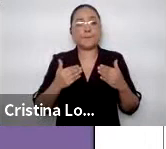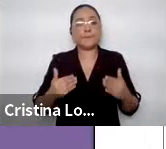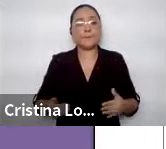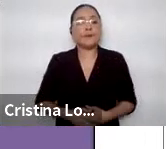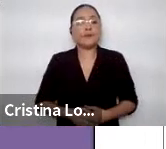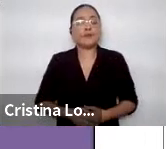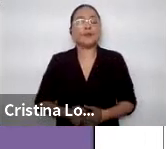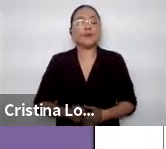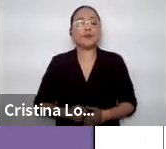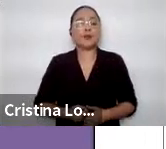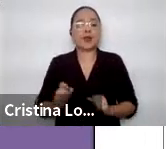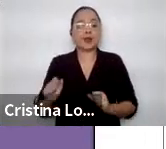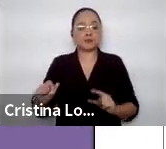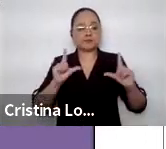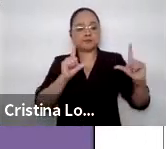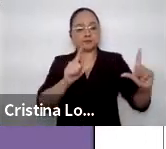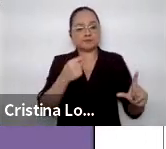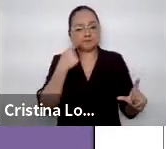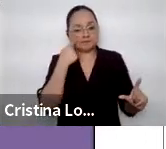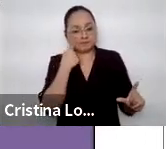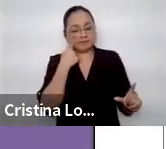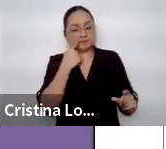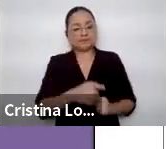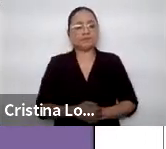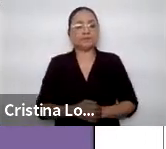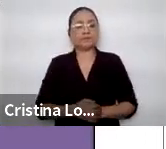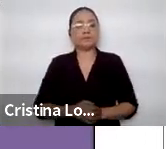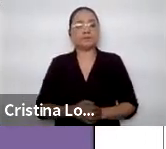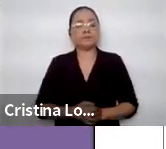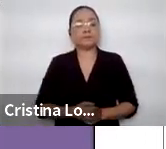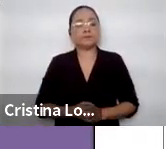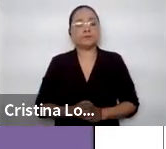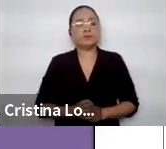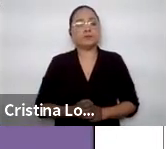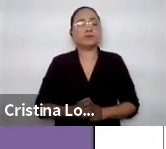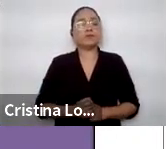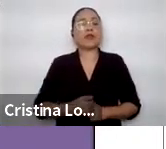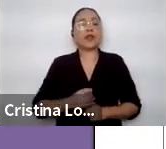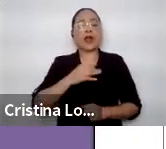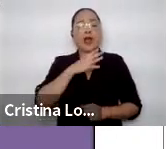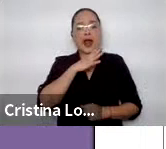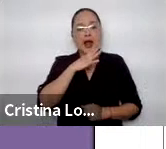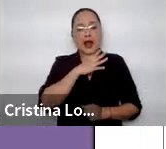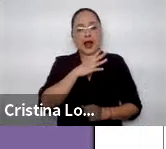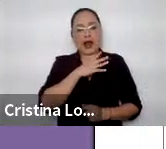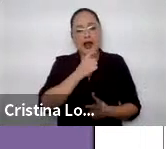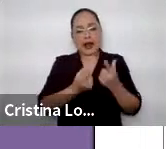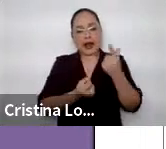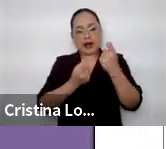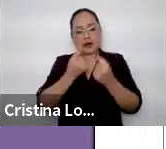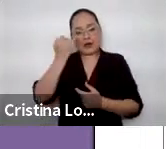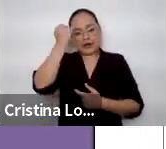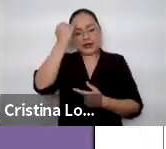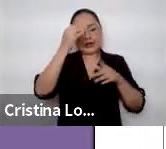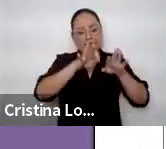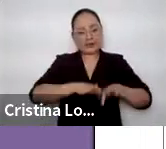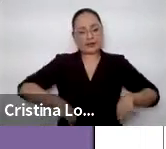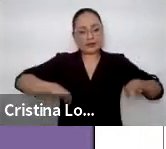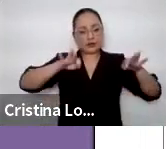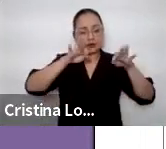ahora veremos en pantalla precisamente unos aspectos que podemos destacar